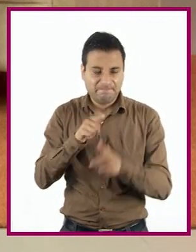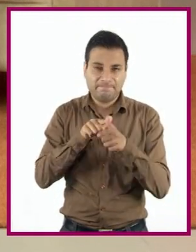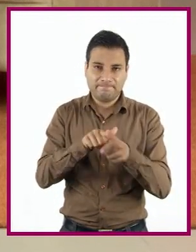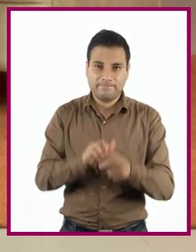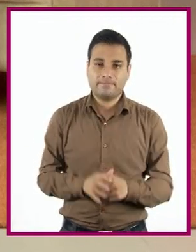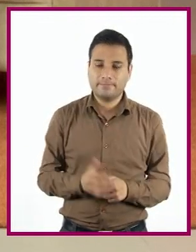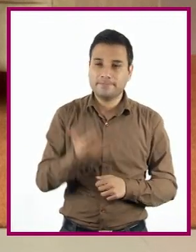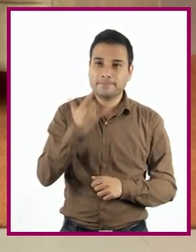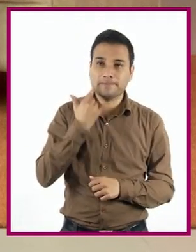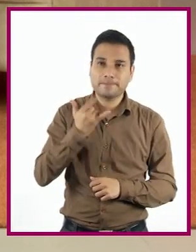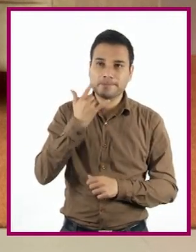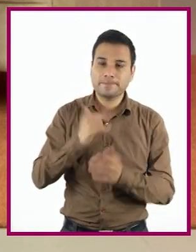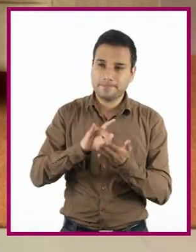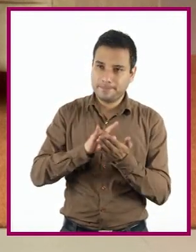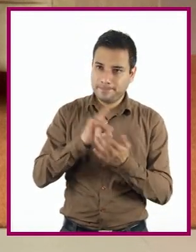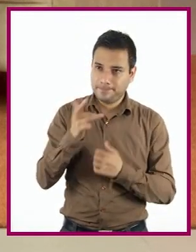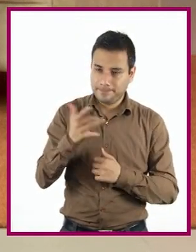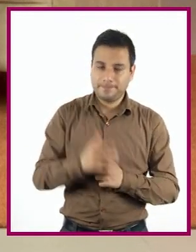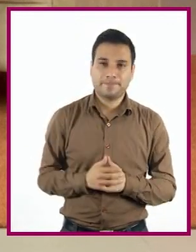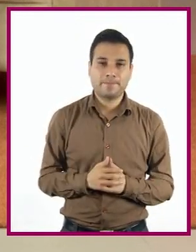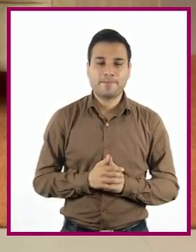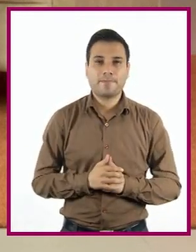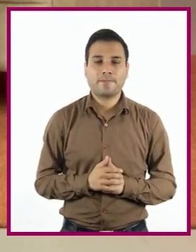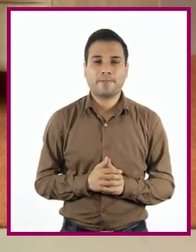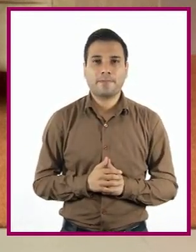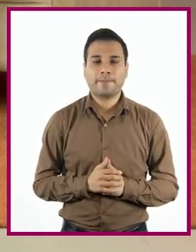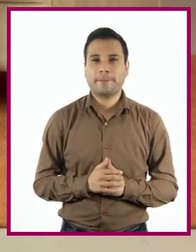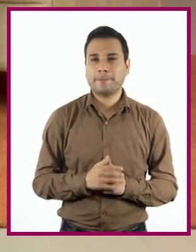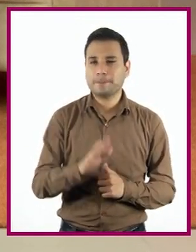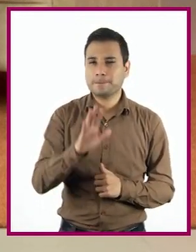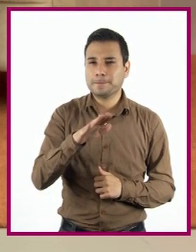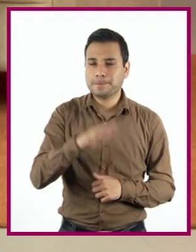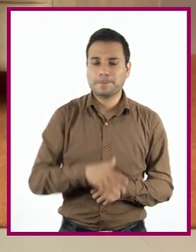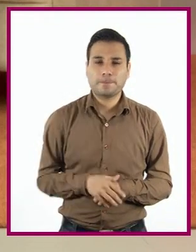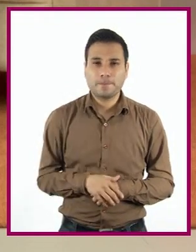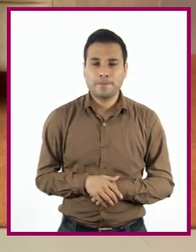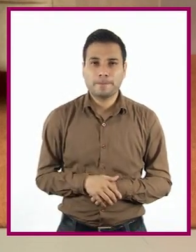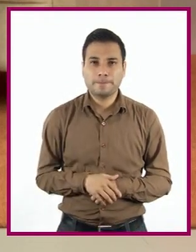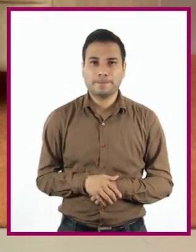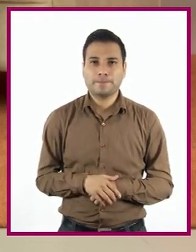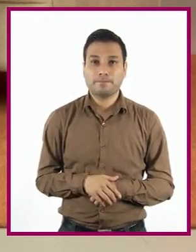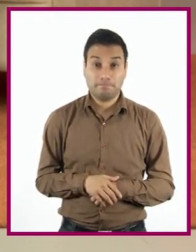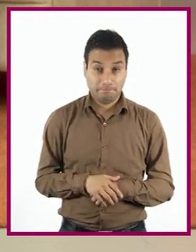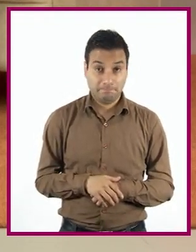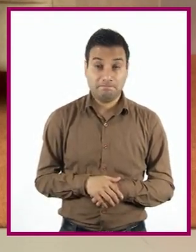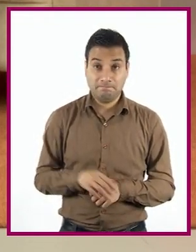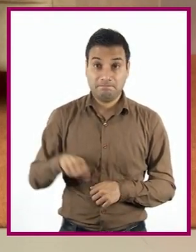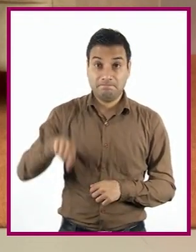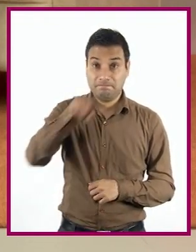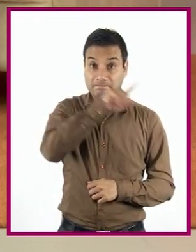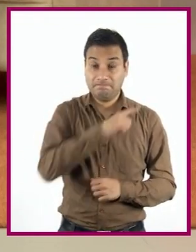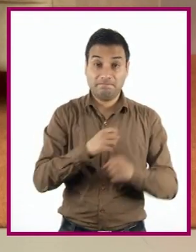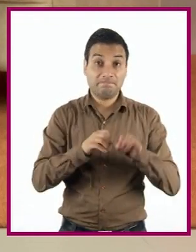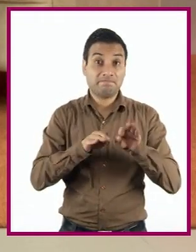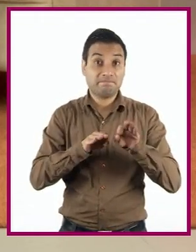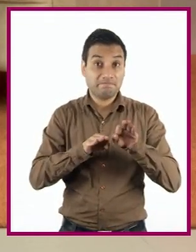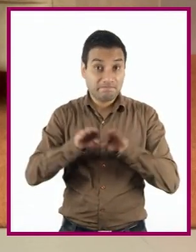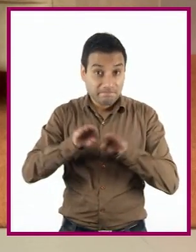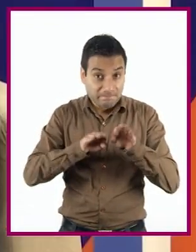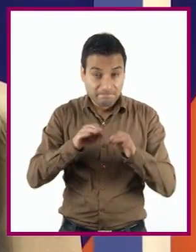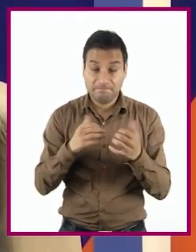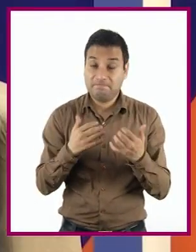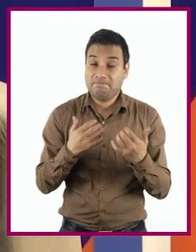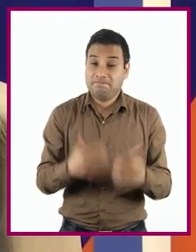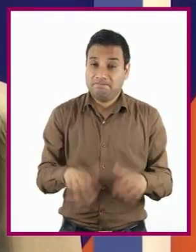Muy amable, doctor. Doctora, doctores, desde este espacio reconocemos el esfuerzo y dedicación de las mujeres en la